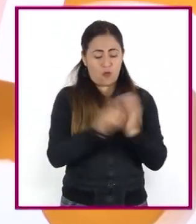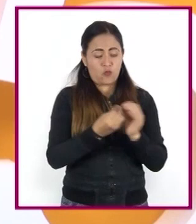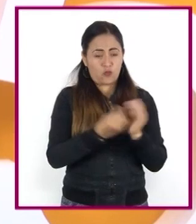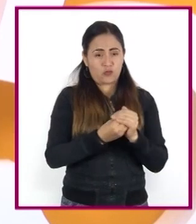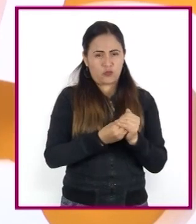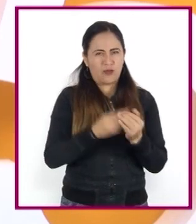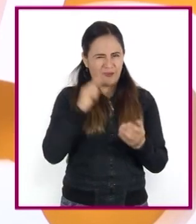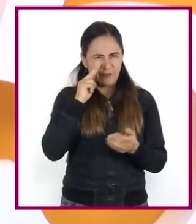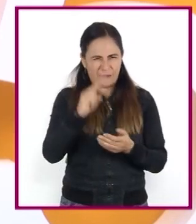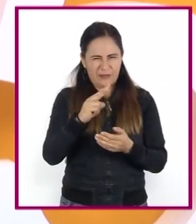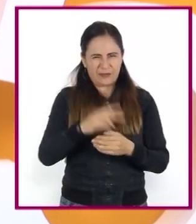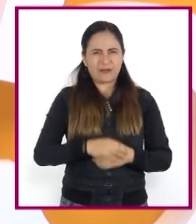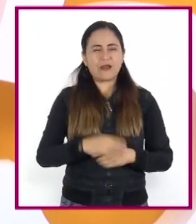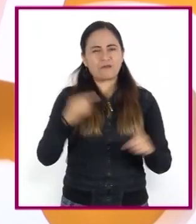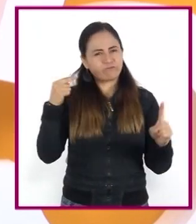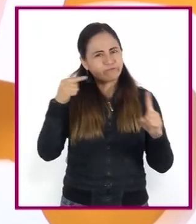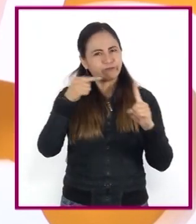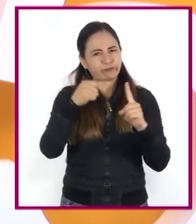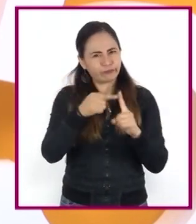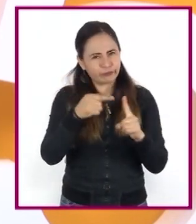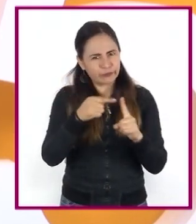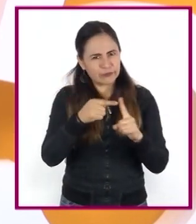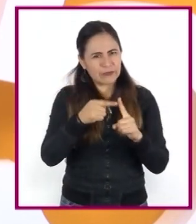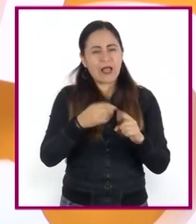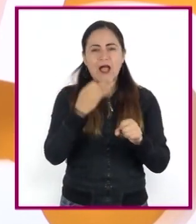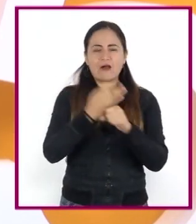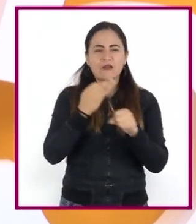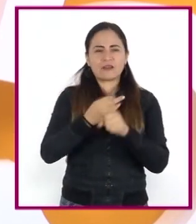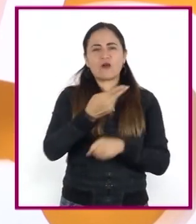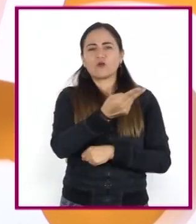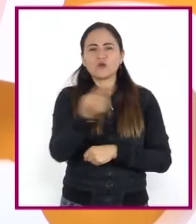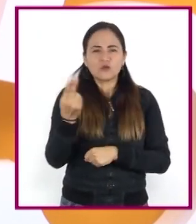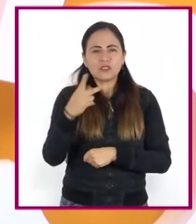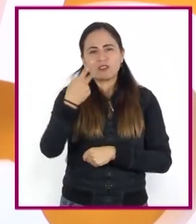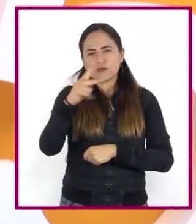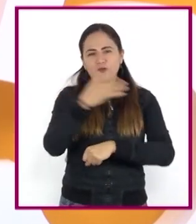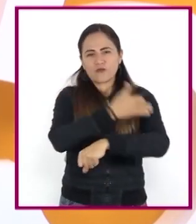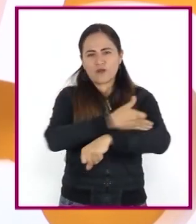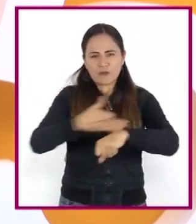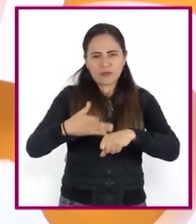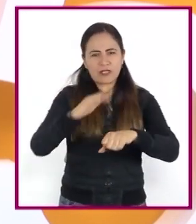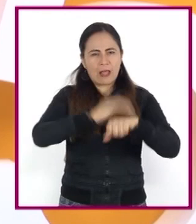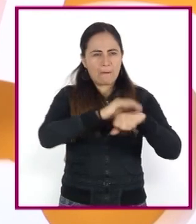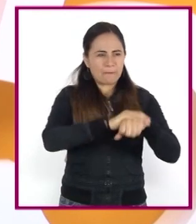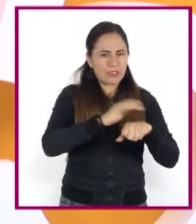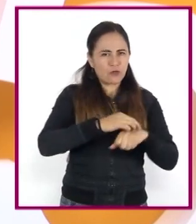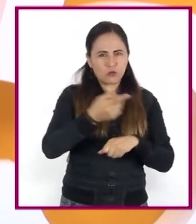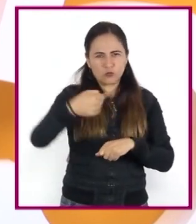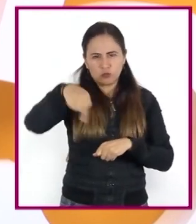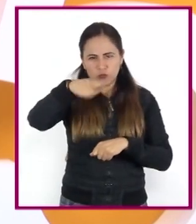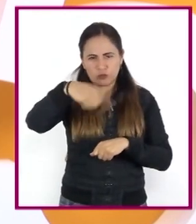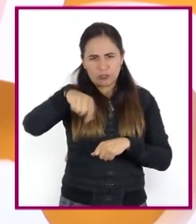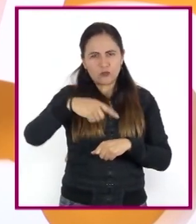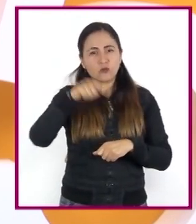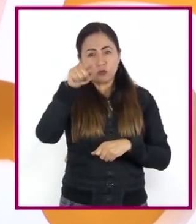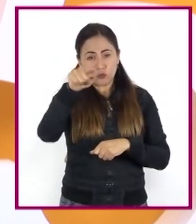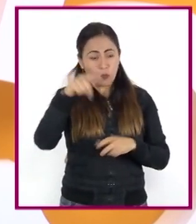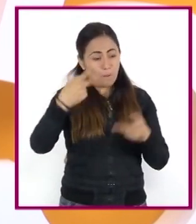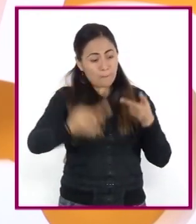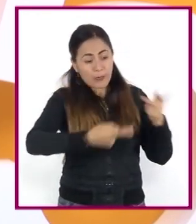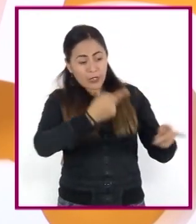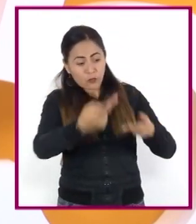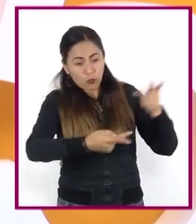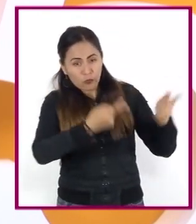sesión, les proponemos que elaboren una encuesta con sus familiares y amistades sobre algún tema de su